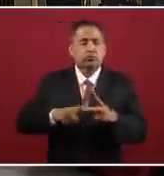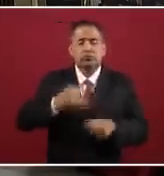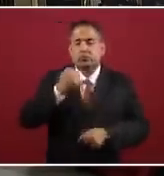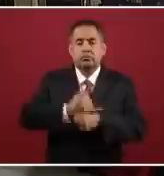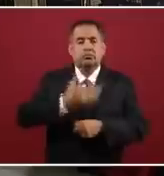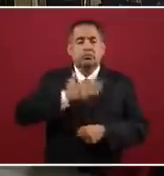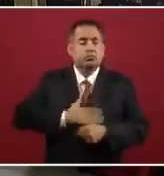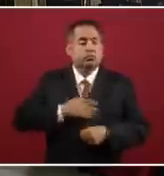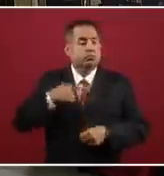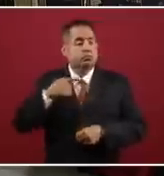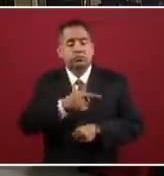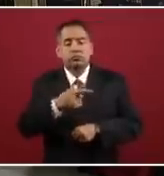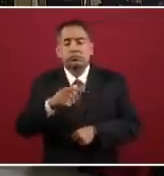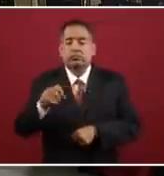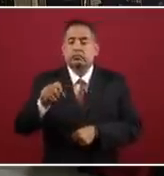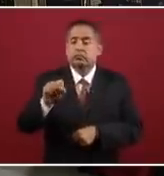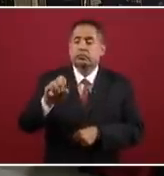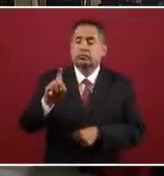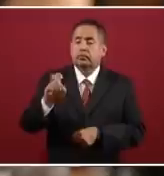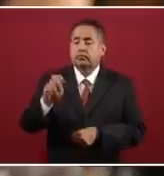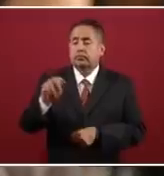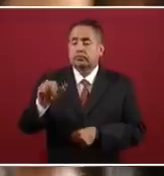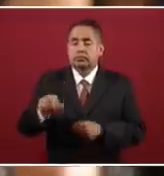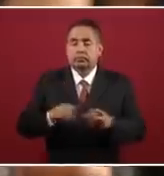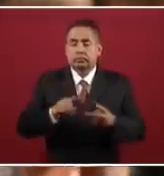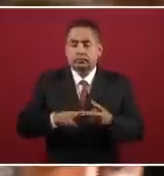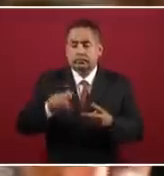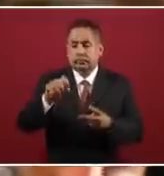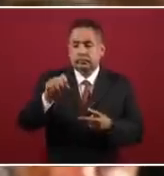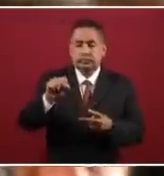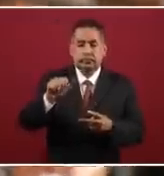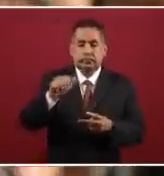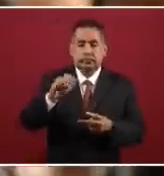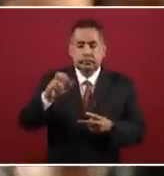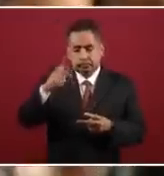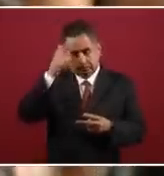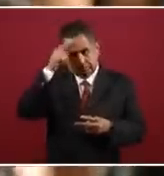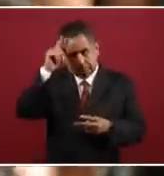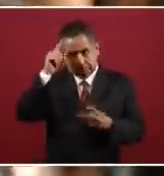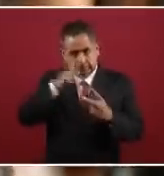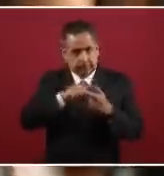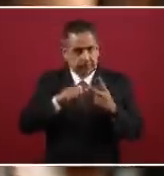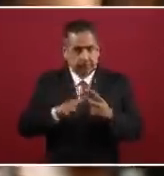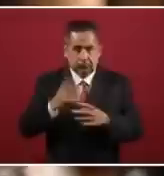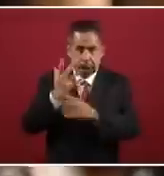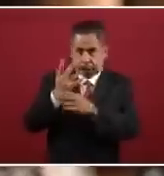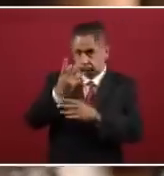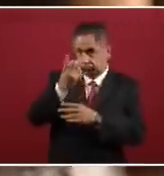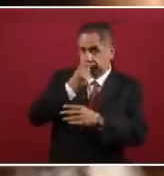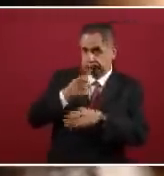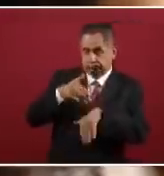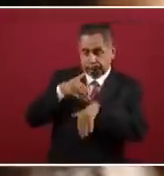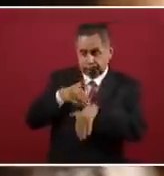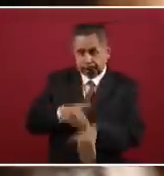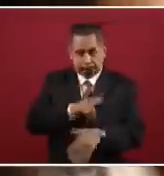en la Secretaría de la Defensa Nacional y en Marina, siguiendo su lema, al margen de la ley nada, por encima de la